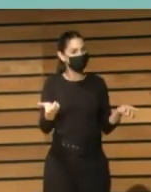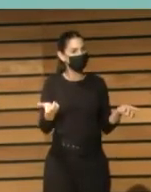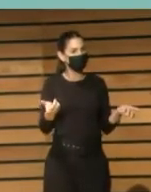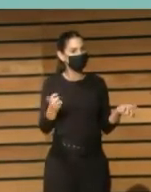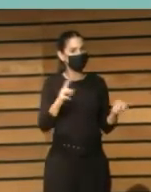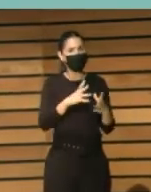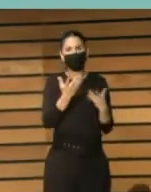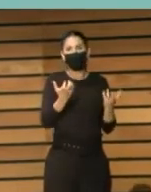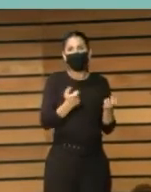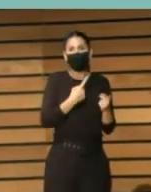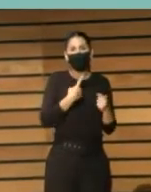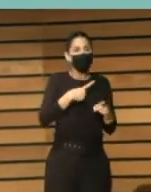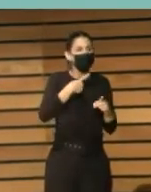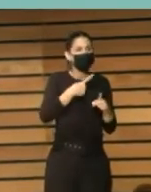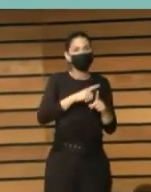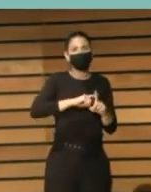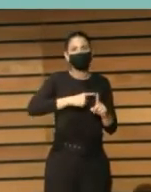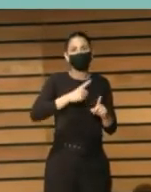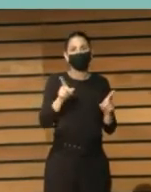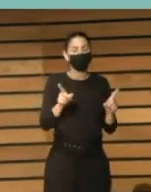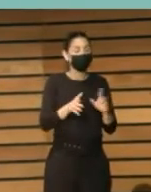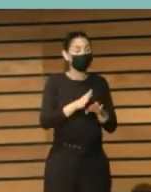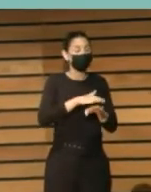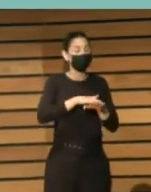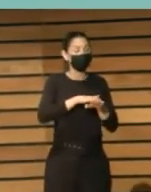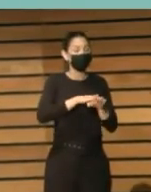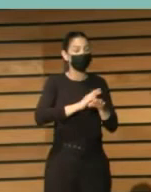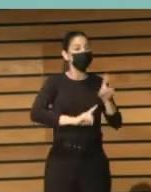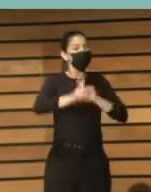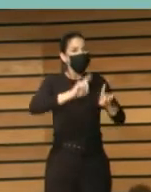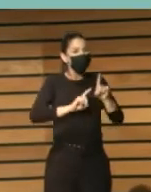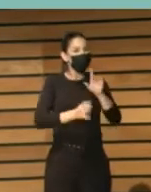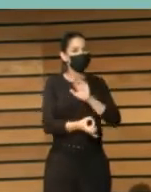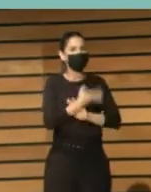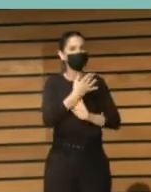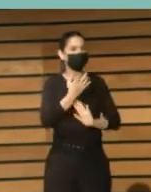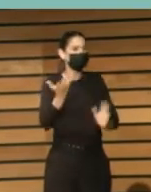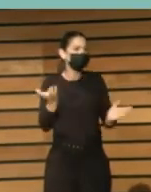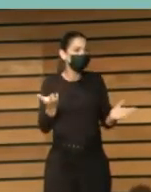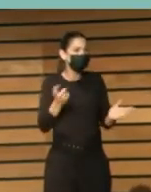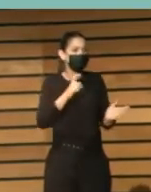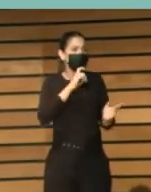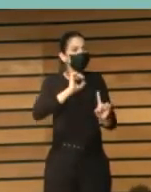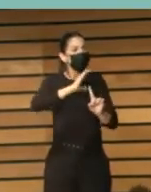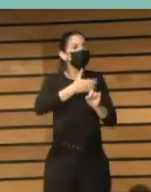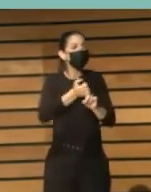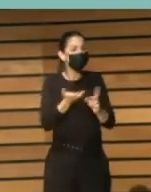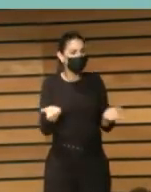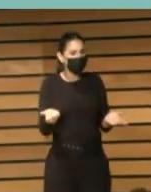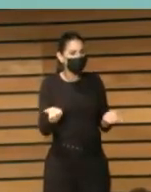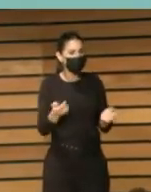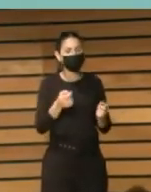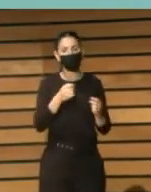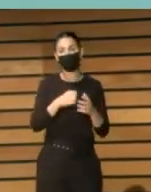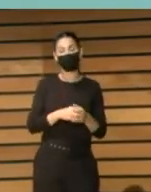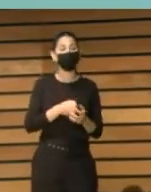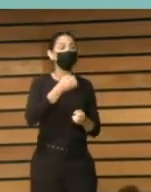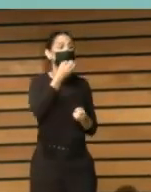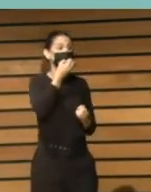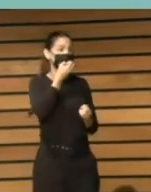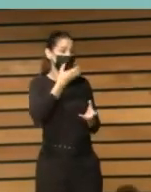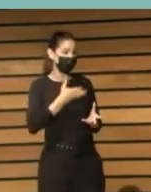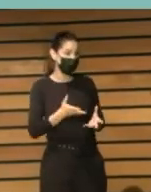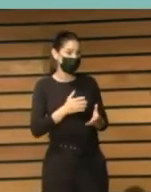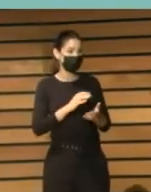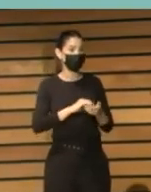de superar, antes de iniciar esos cambios? ¿Qué creéis? ¿Nona? Bueno, pues…